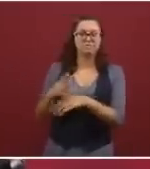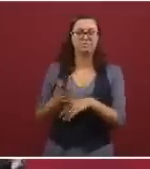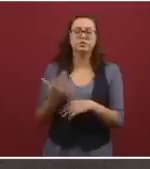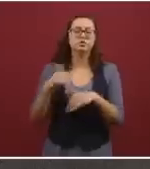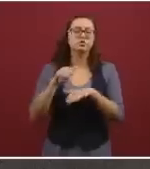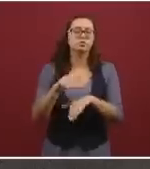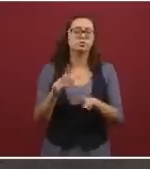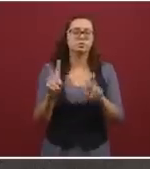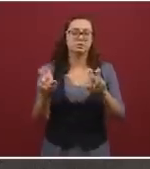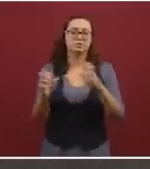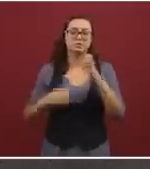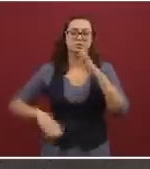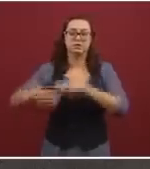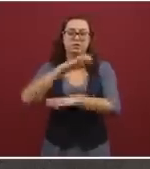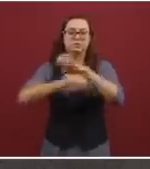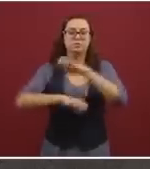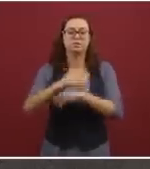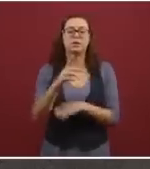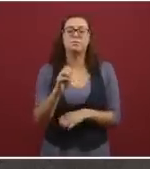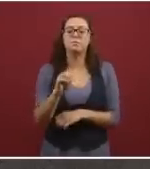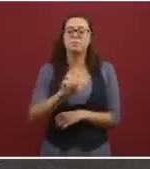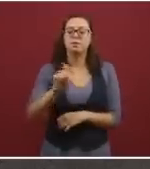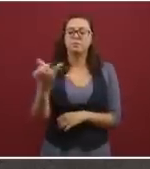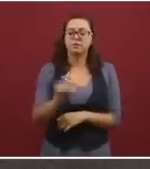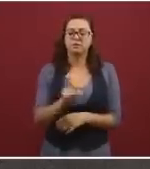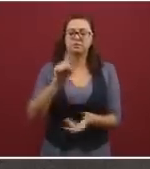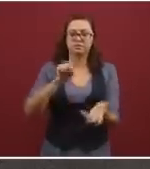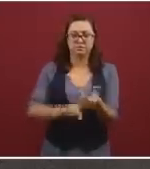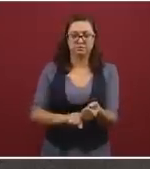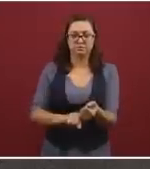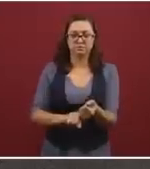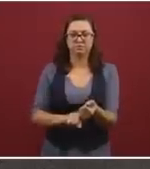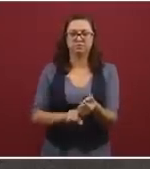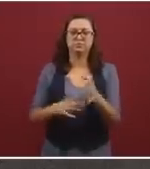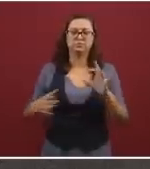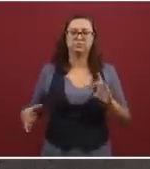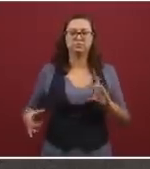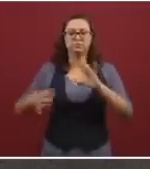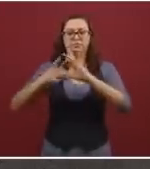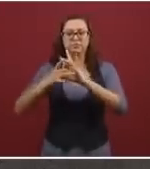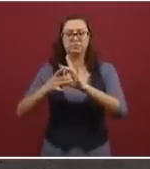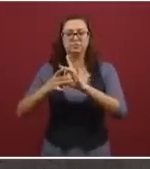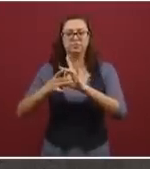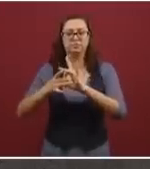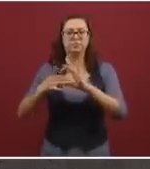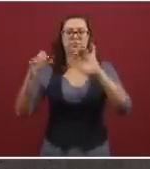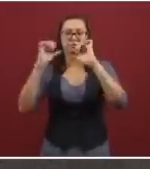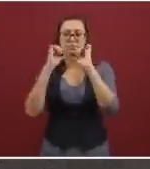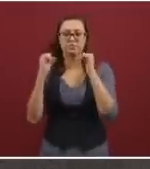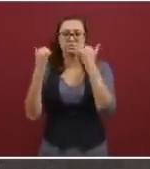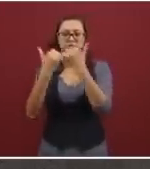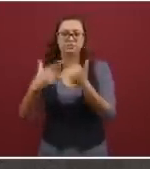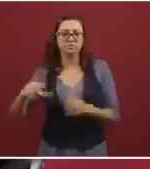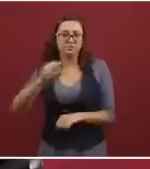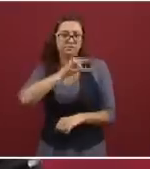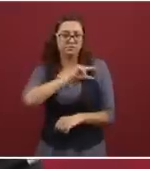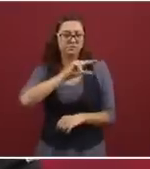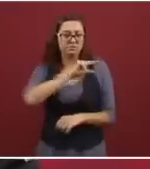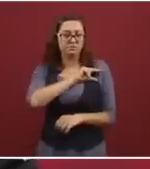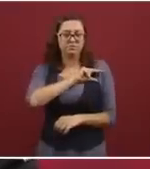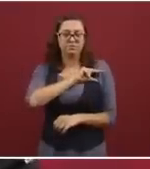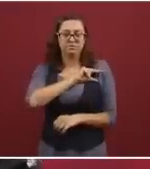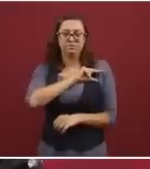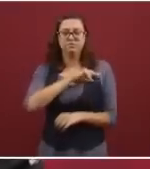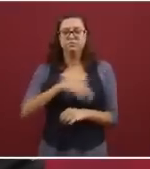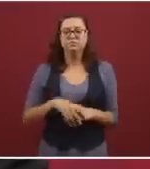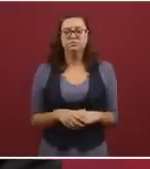empresas de Pemex que estaban vinculadas a asociaciones privadas,